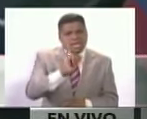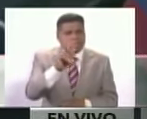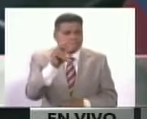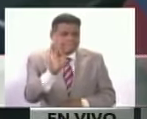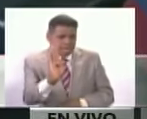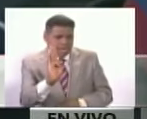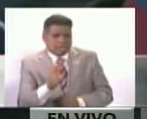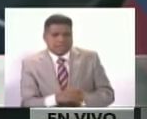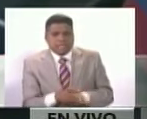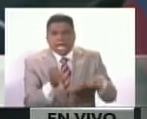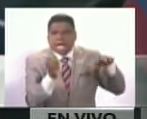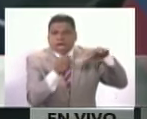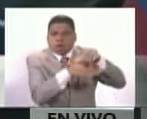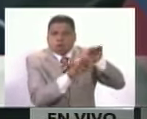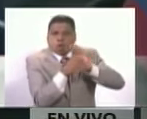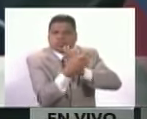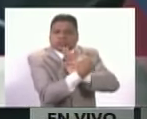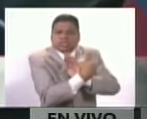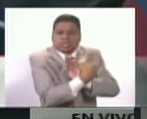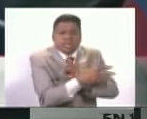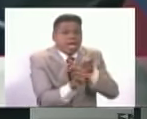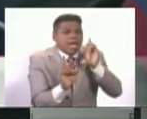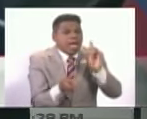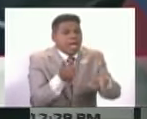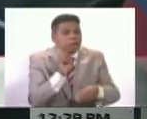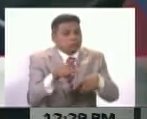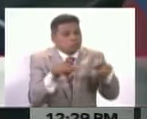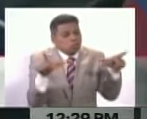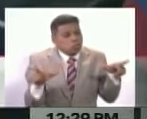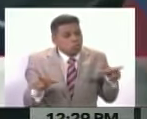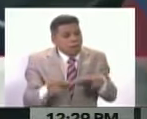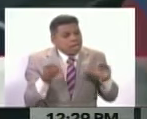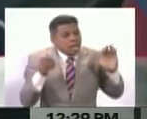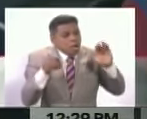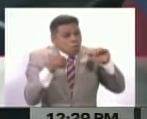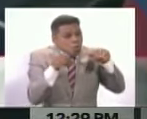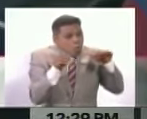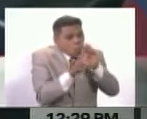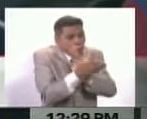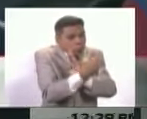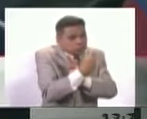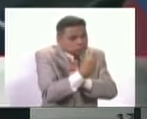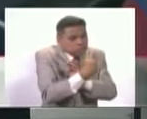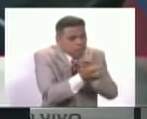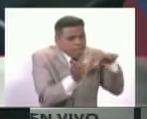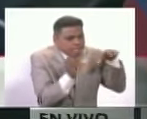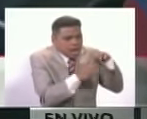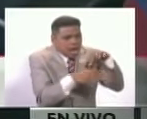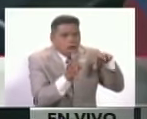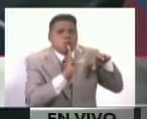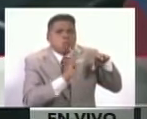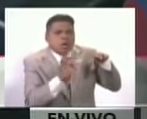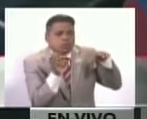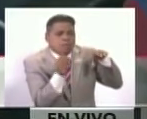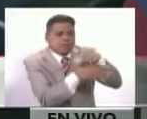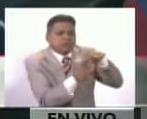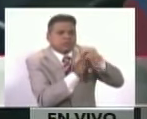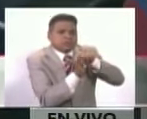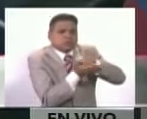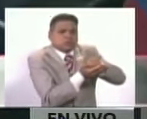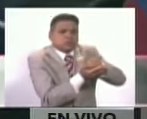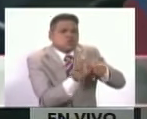está escondida en paraísos fiscales, creo que es la palabra, escondida, un capital sin rostro y sin nombre, básicamente para evadir